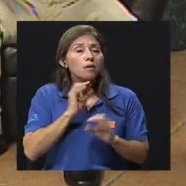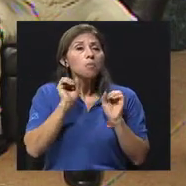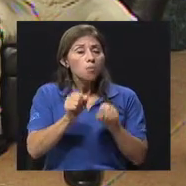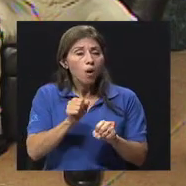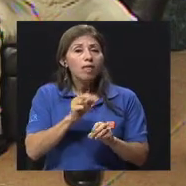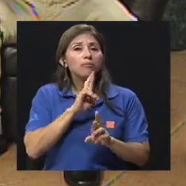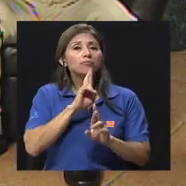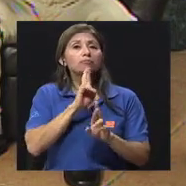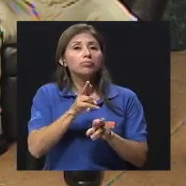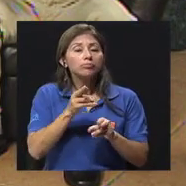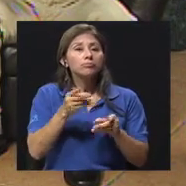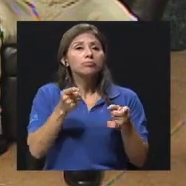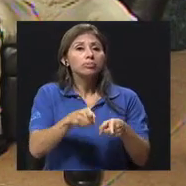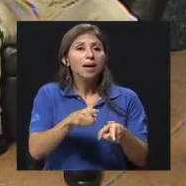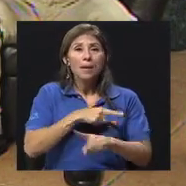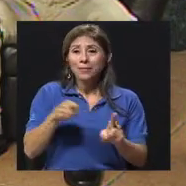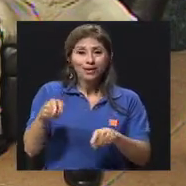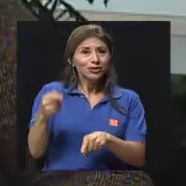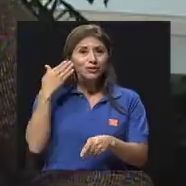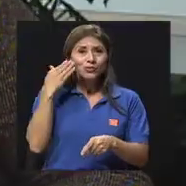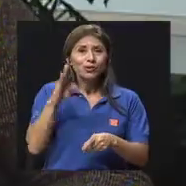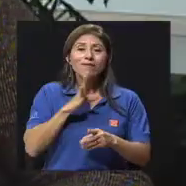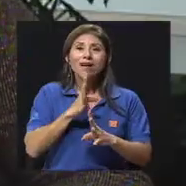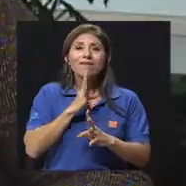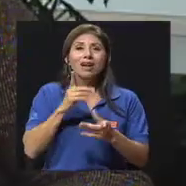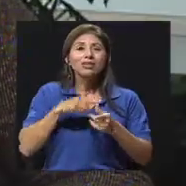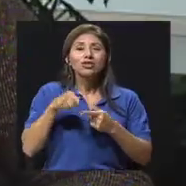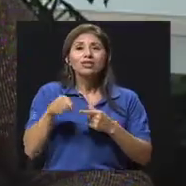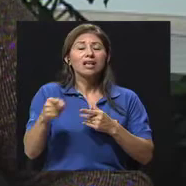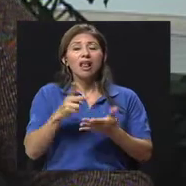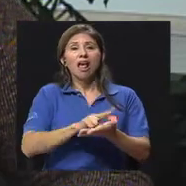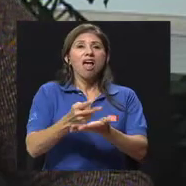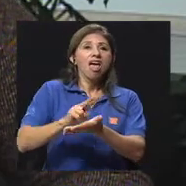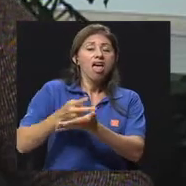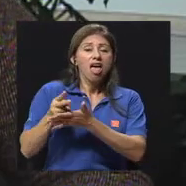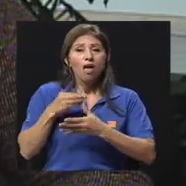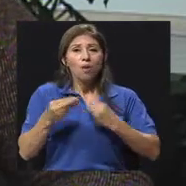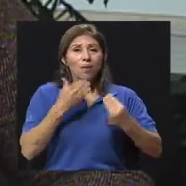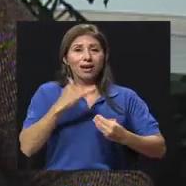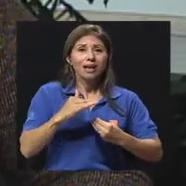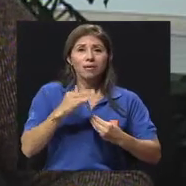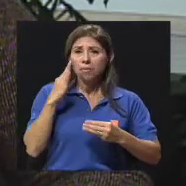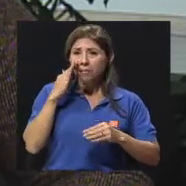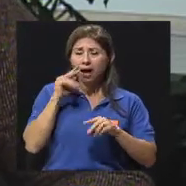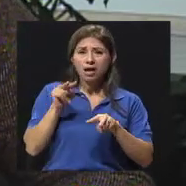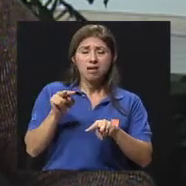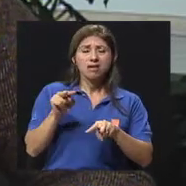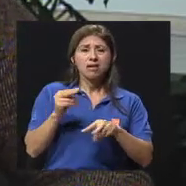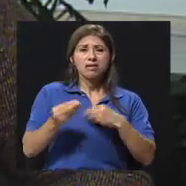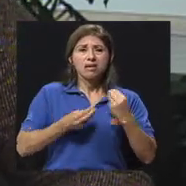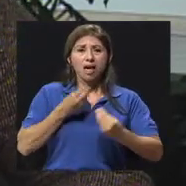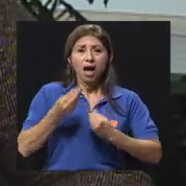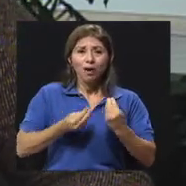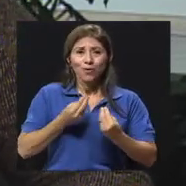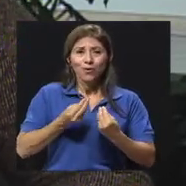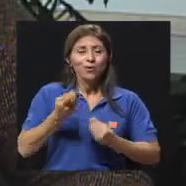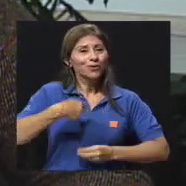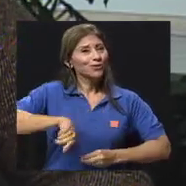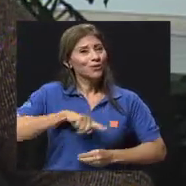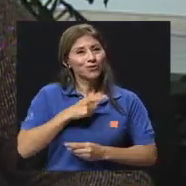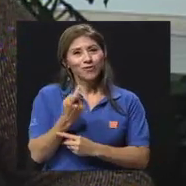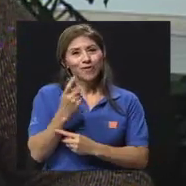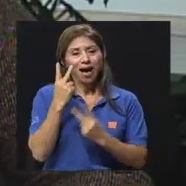golpes o con malacrianzas. Claro. Entonces ahí es cuando las mamás se desesperan. ¿Qué hago? No estamos observando a nuestros hijos ni a